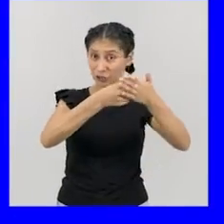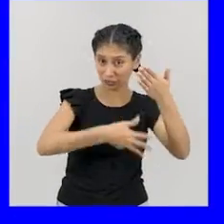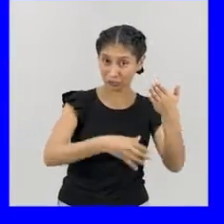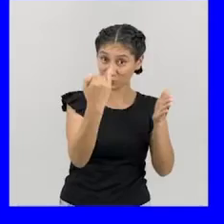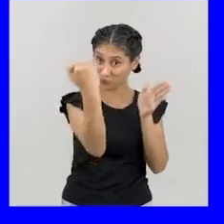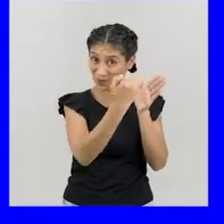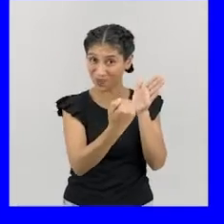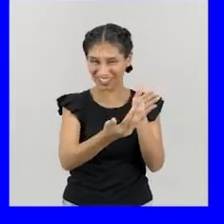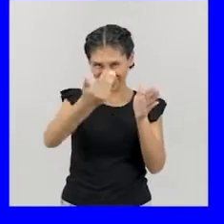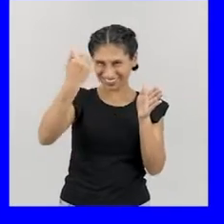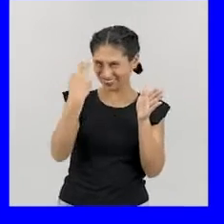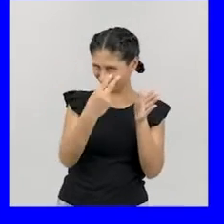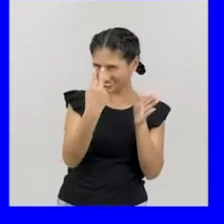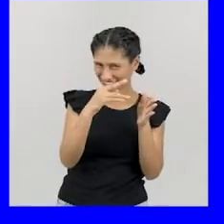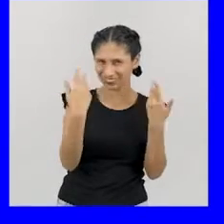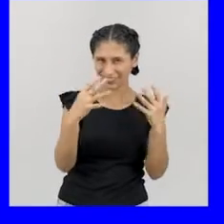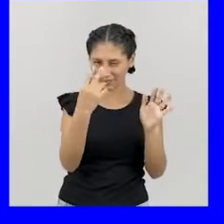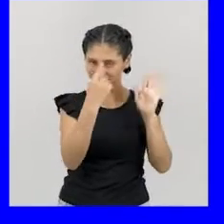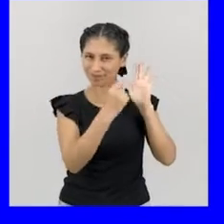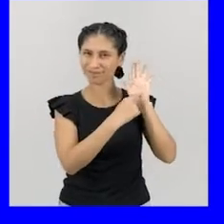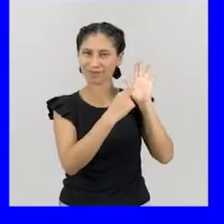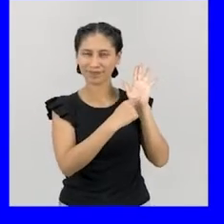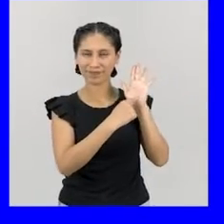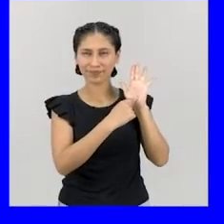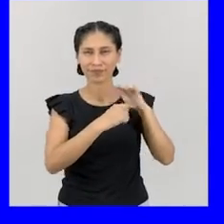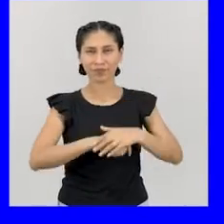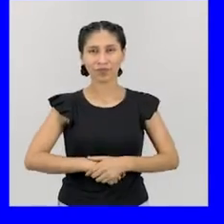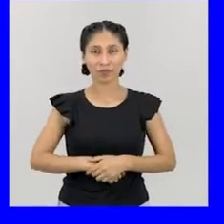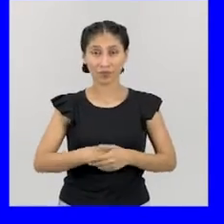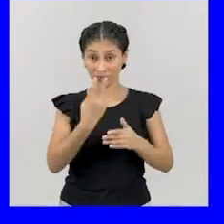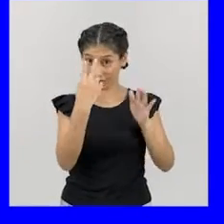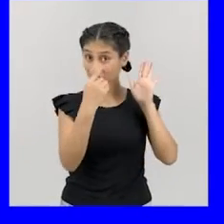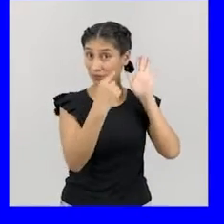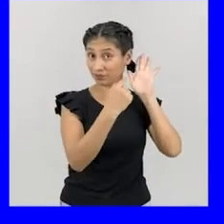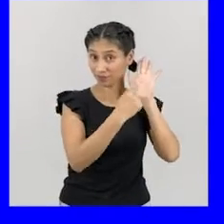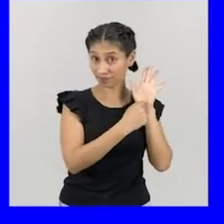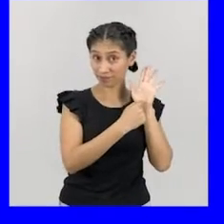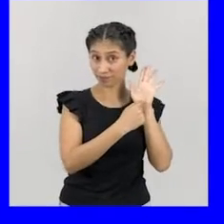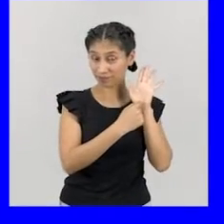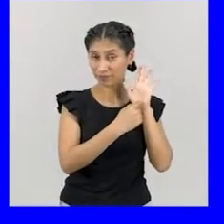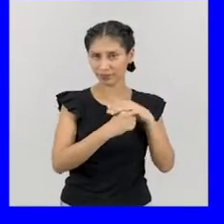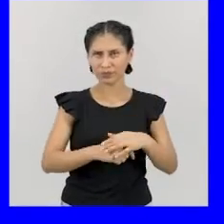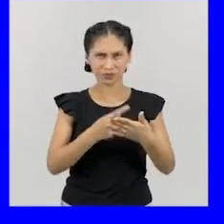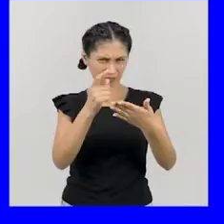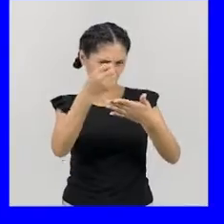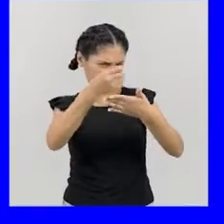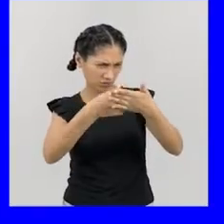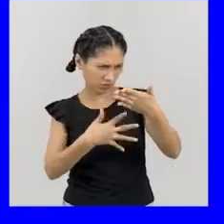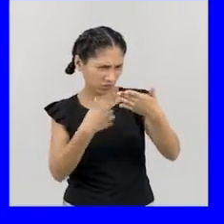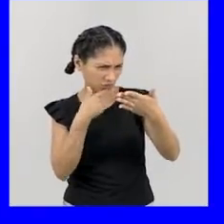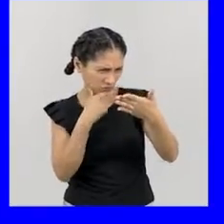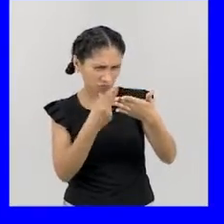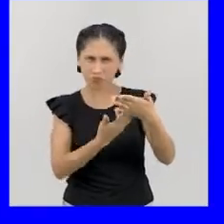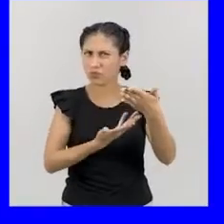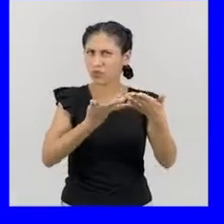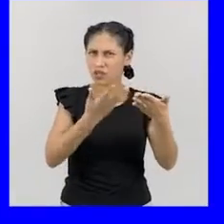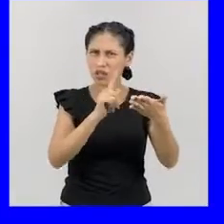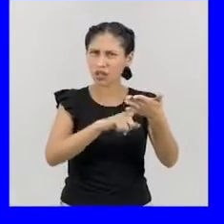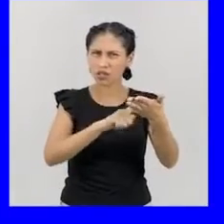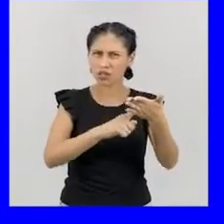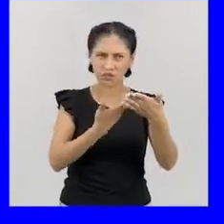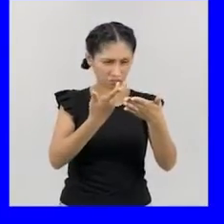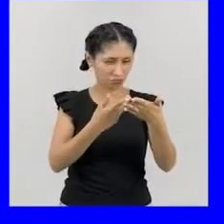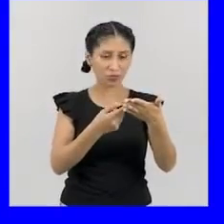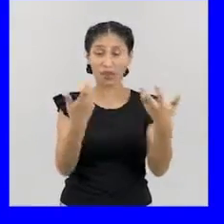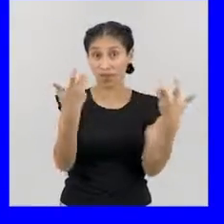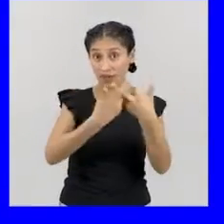textos con la imagen que hemos visto hace un momento. Podemos observar cómo el texto se ha construido en diversos párrafos. Esta estructura